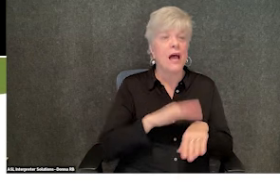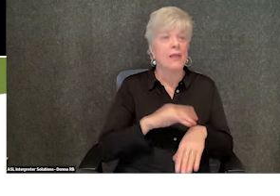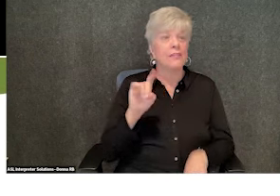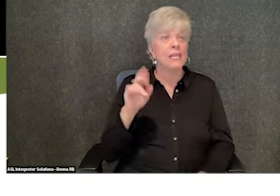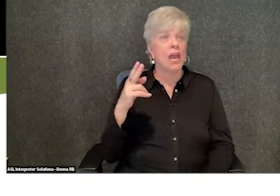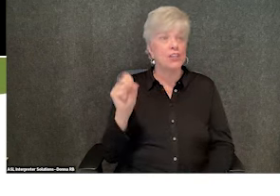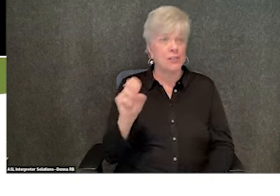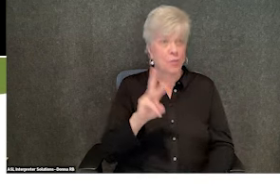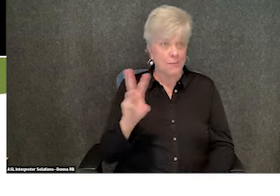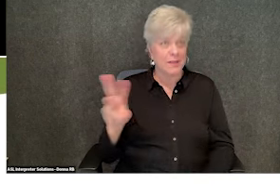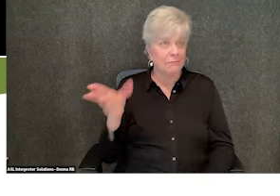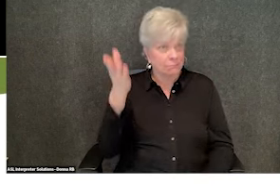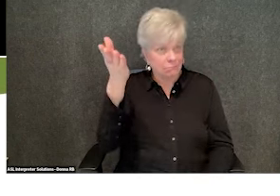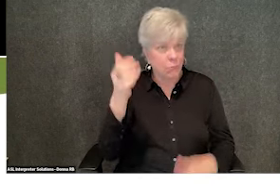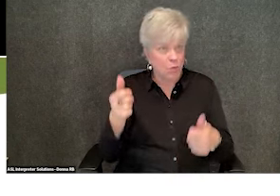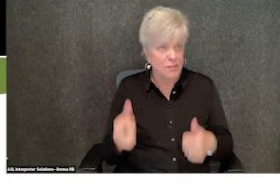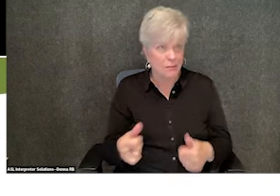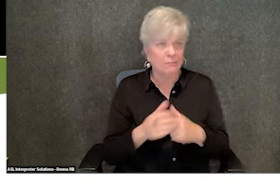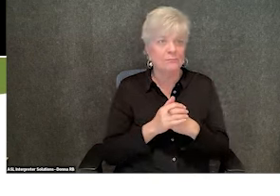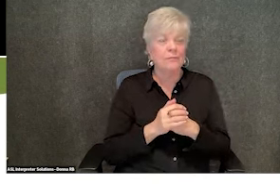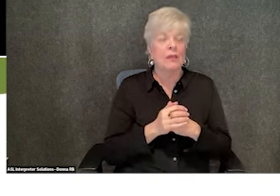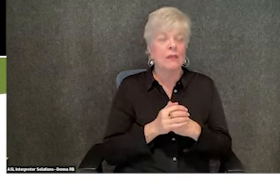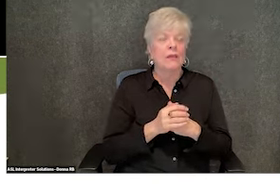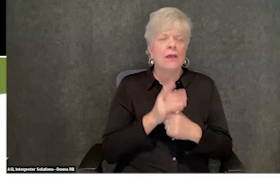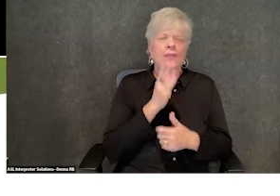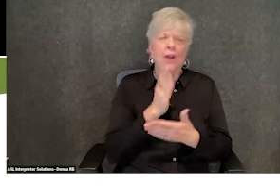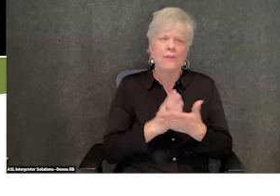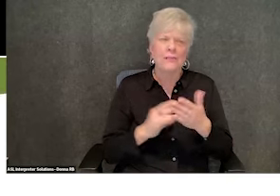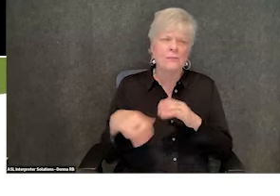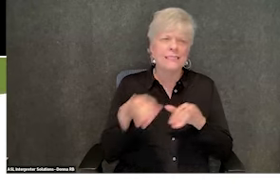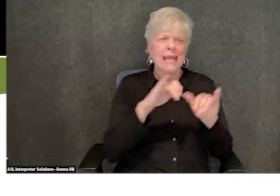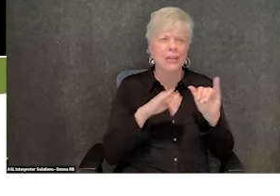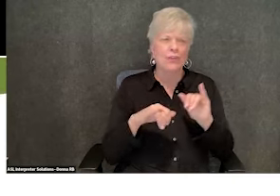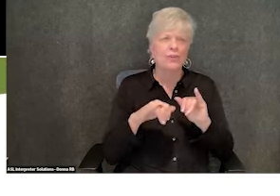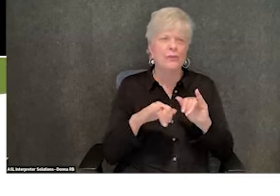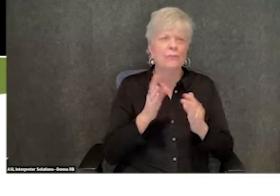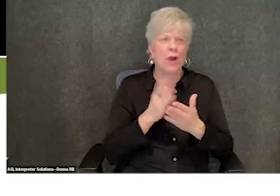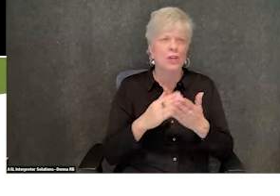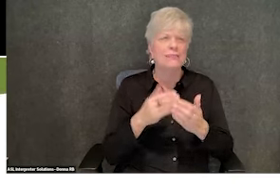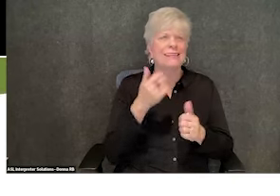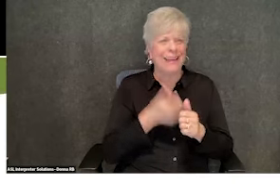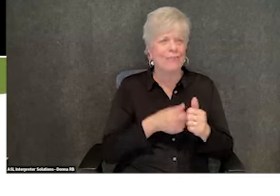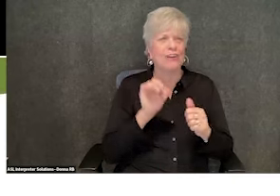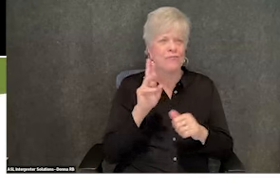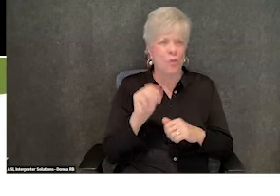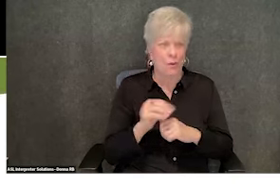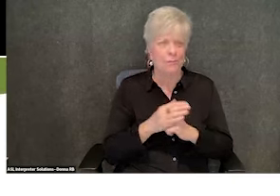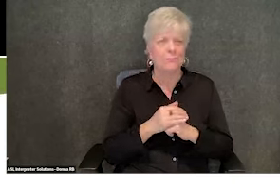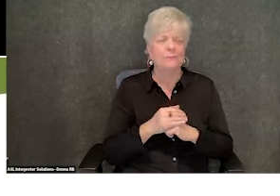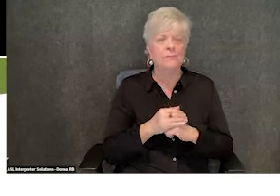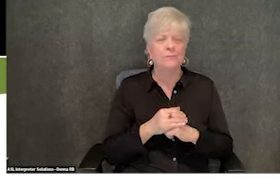estatuto estatal está en el sitio web del DHS, hay una forma incluida, hay